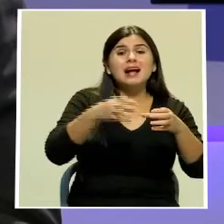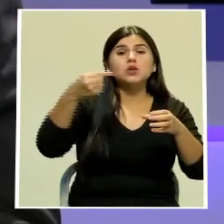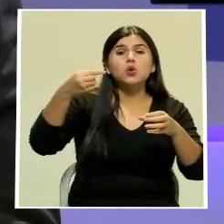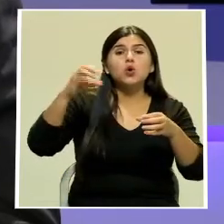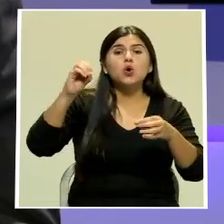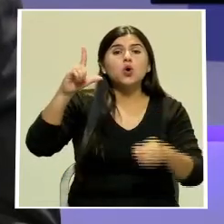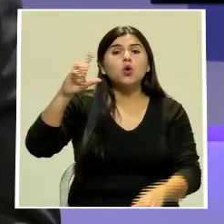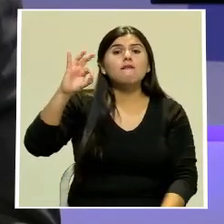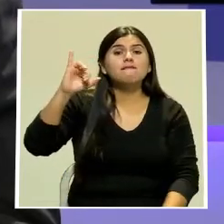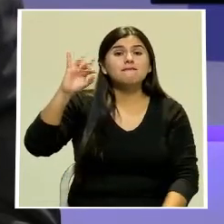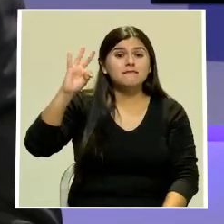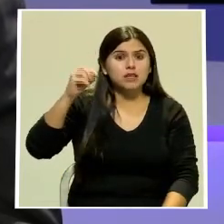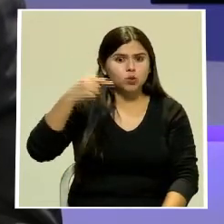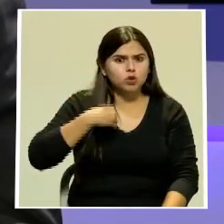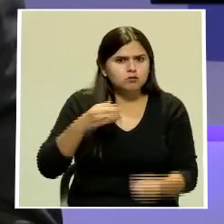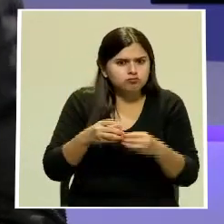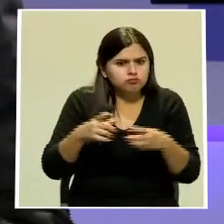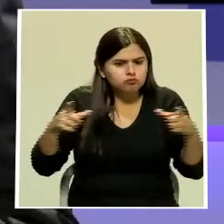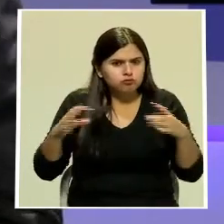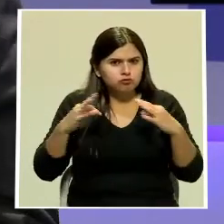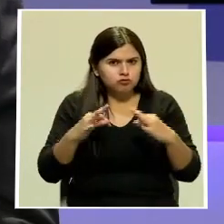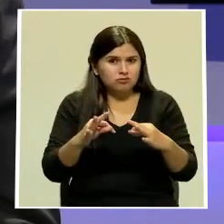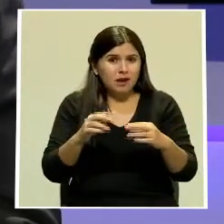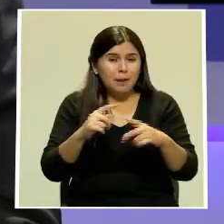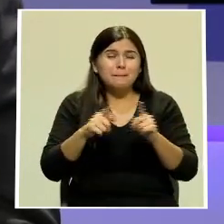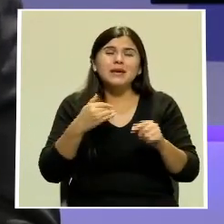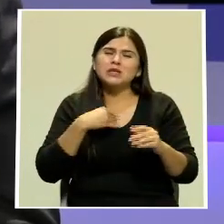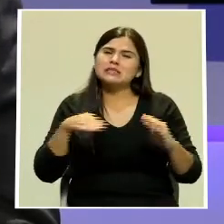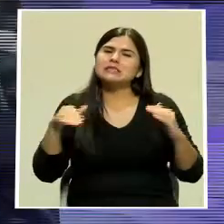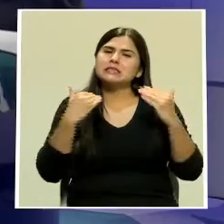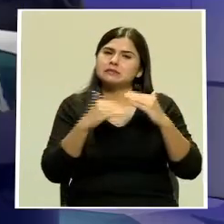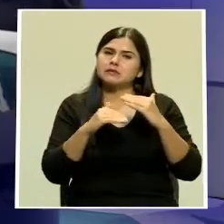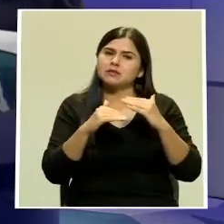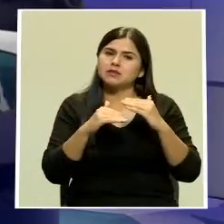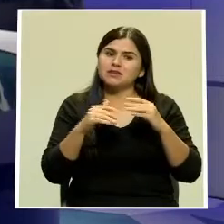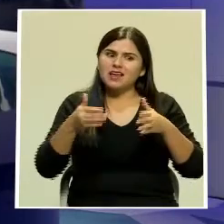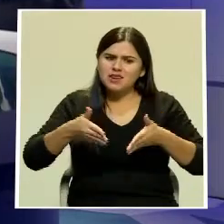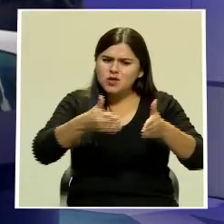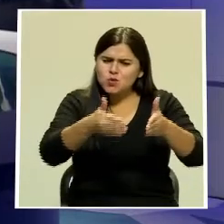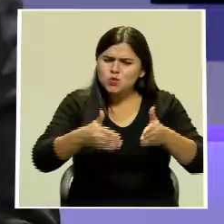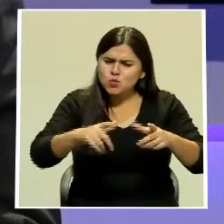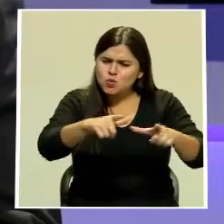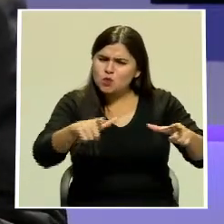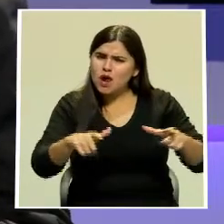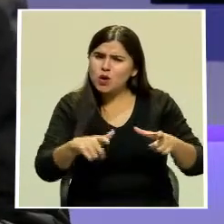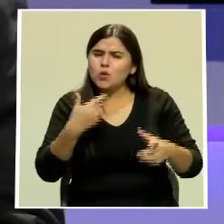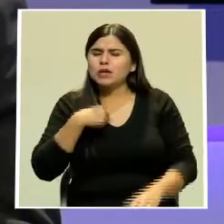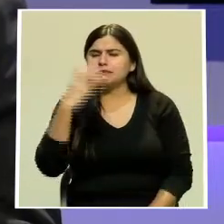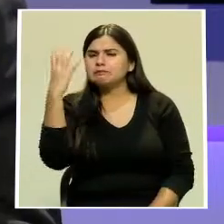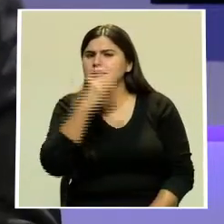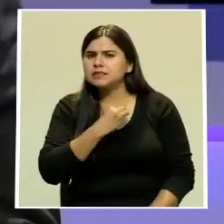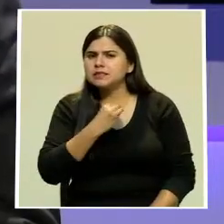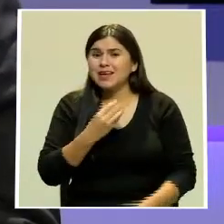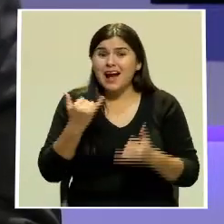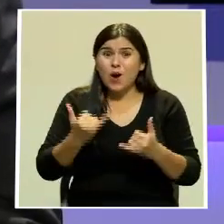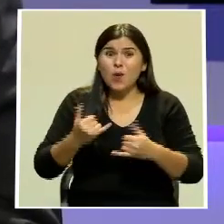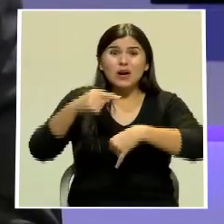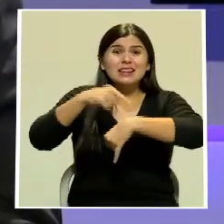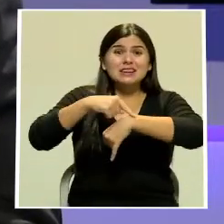un amplio abordaje turístico. Hay una limitación. Tiene una bahía preciosa. Por supuesto. Ahora con la época de las temporadas de